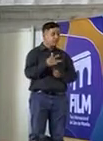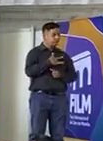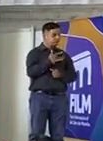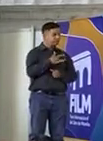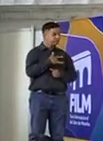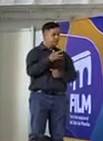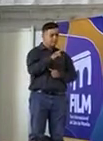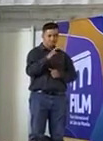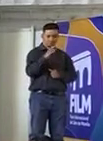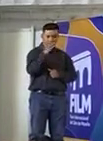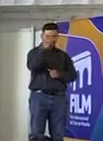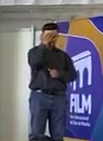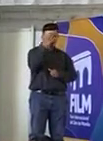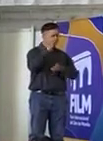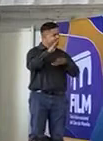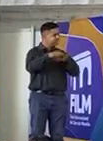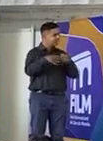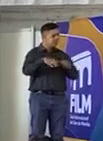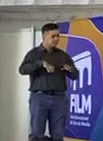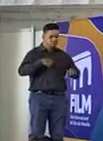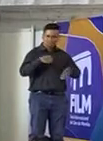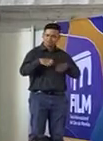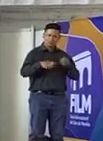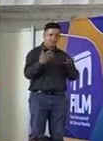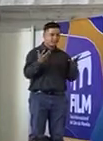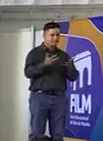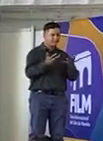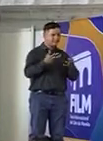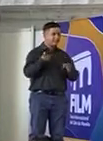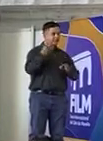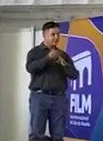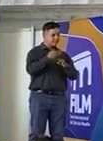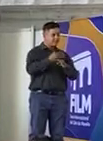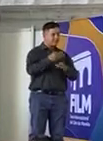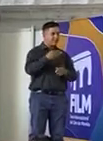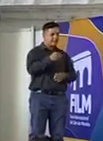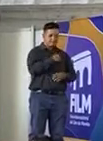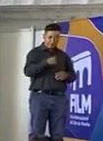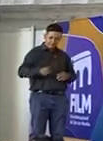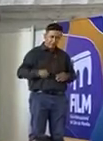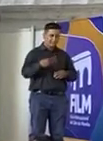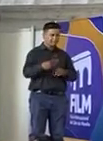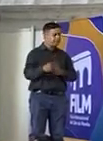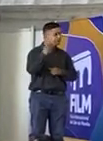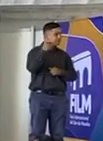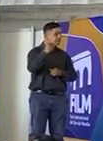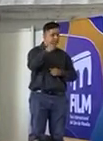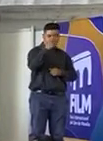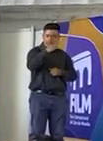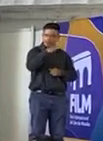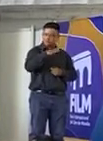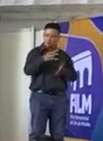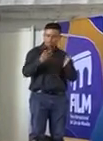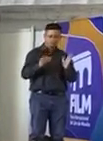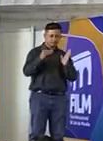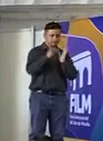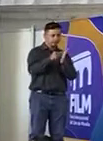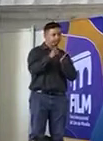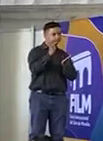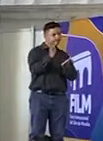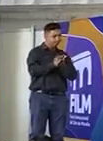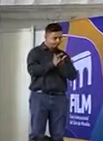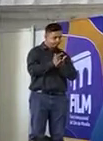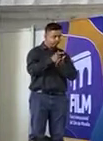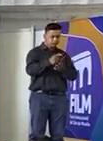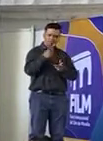celebramos y reconocemos todo el esfuerzo que hace hoy el Ayuntamiento de Morelia para poner los libros en las